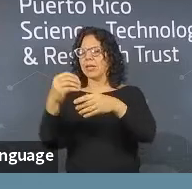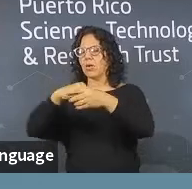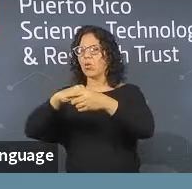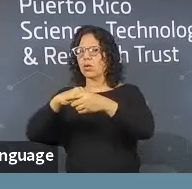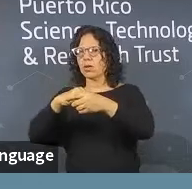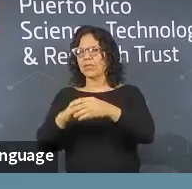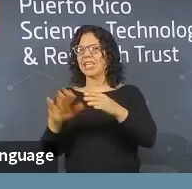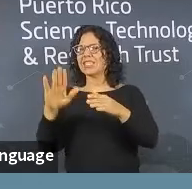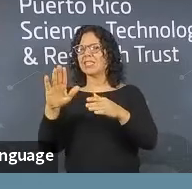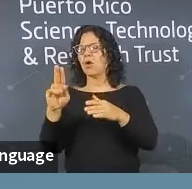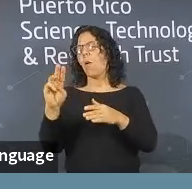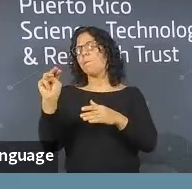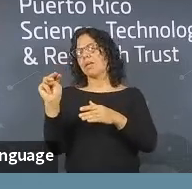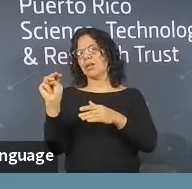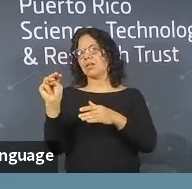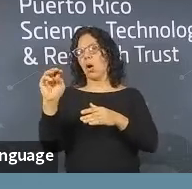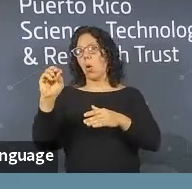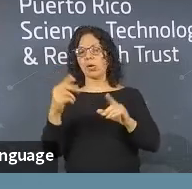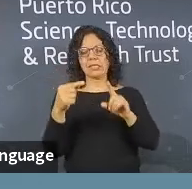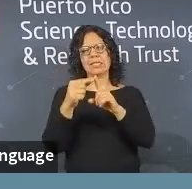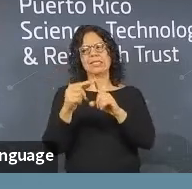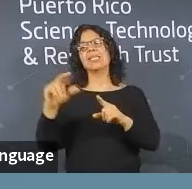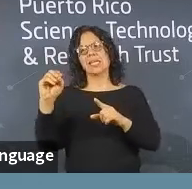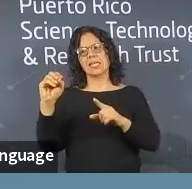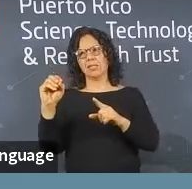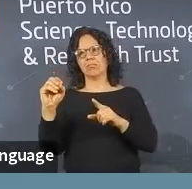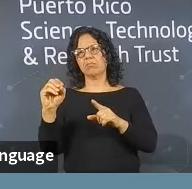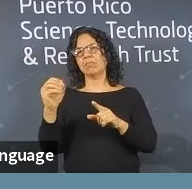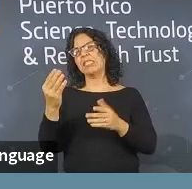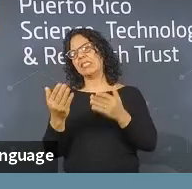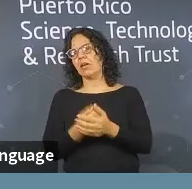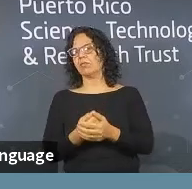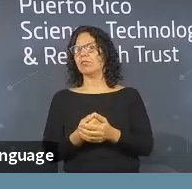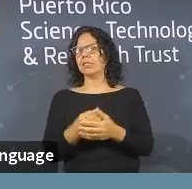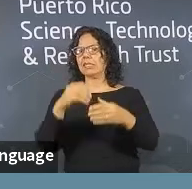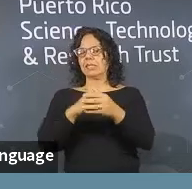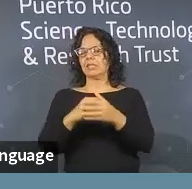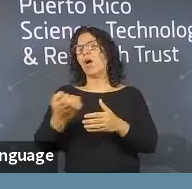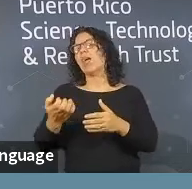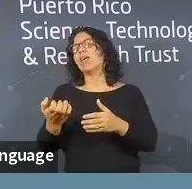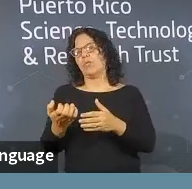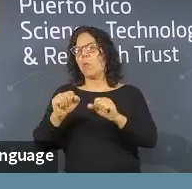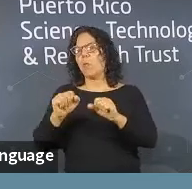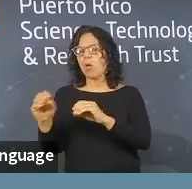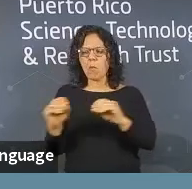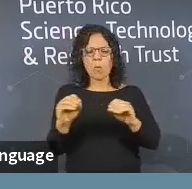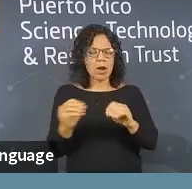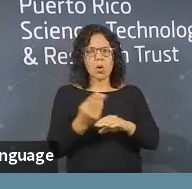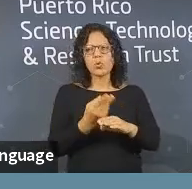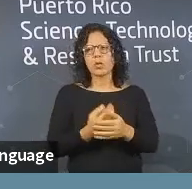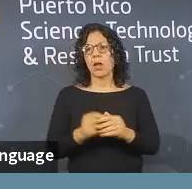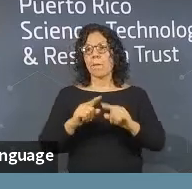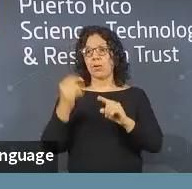5 micras, pero va hasta 30 micras en equipo portátil. En equipo aéreo, pues probablemente va